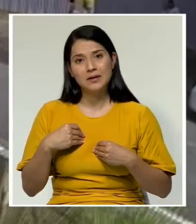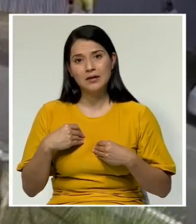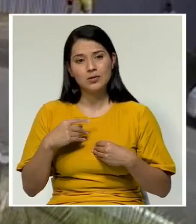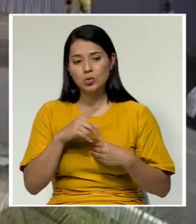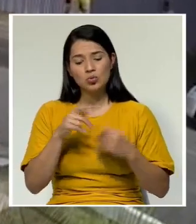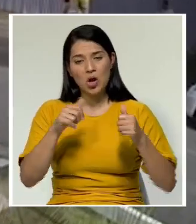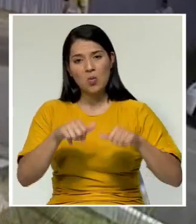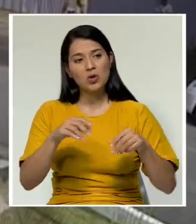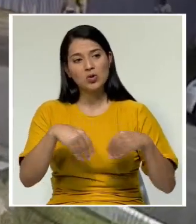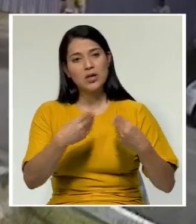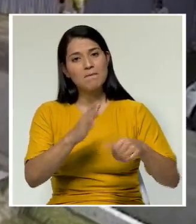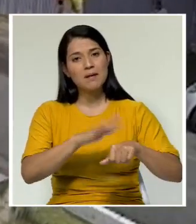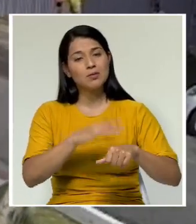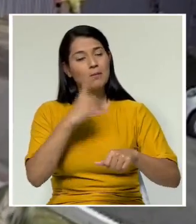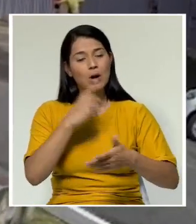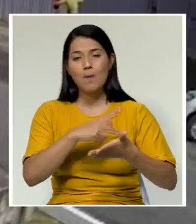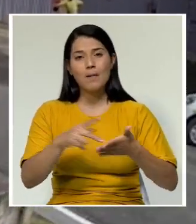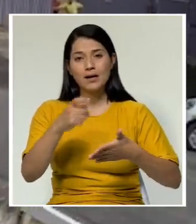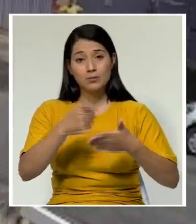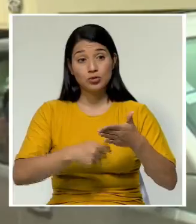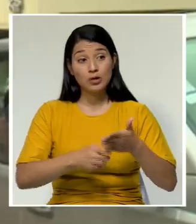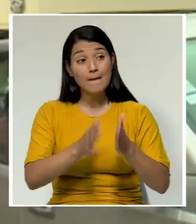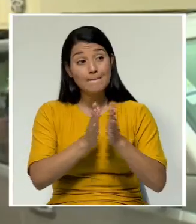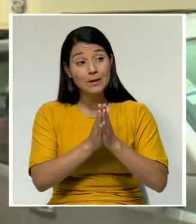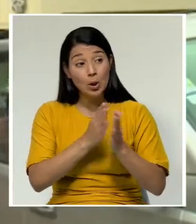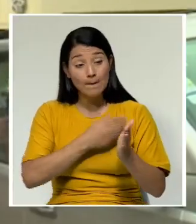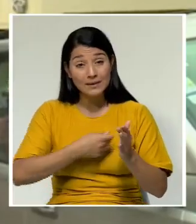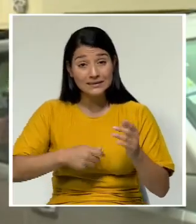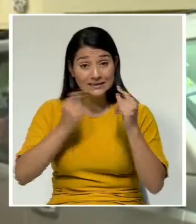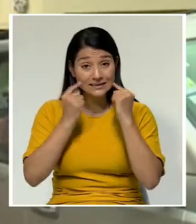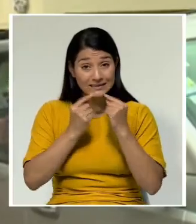fiscal muy extrema. Las